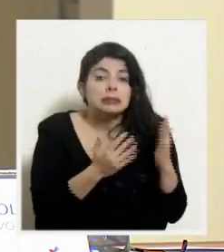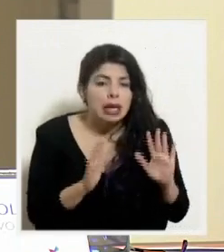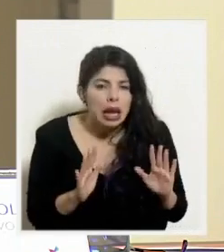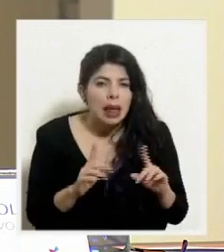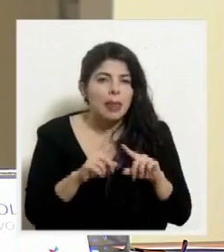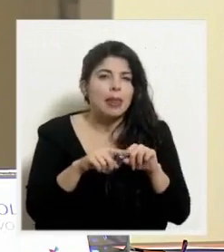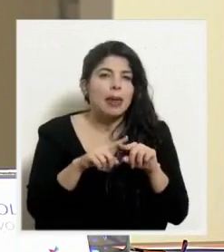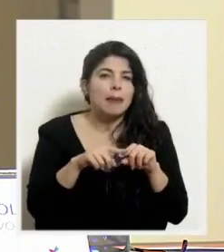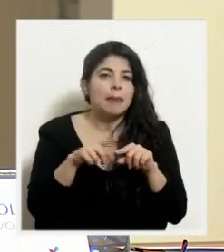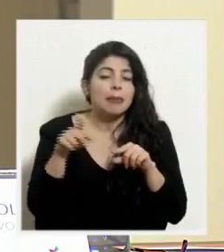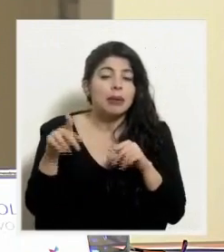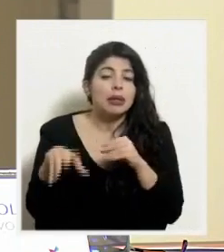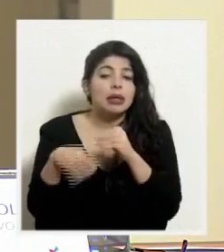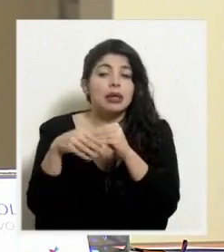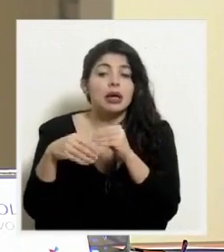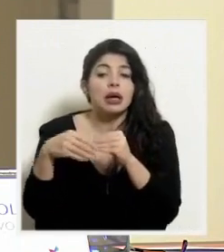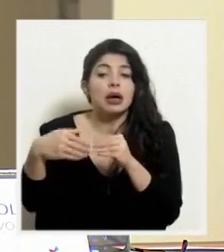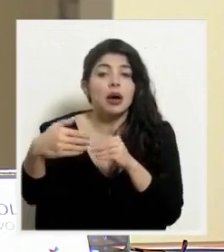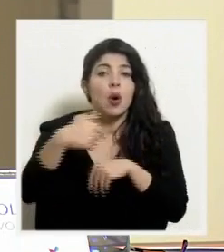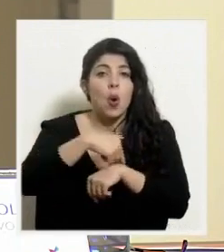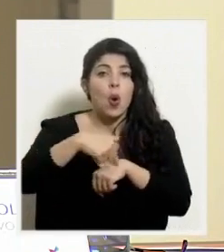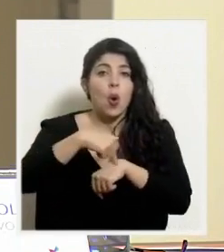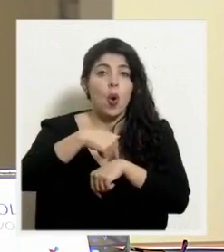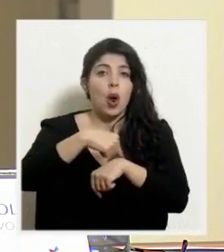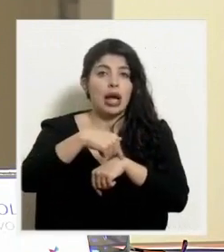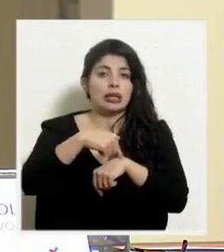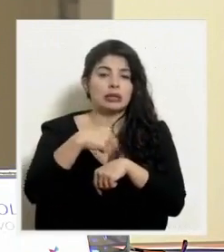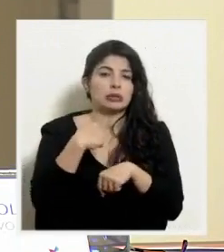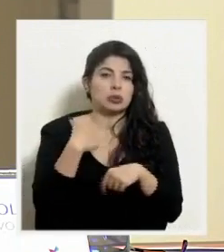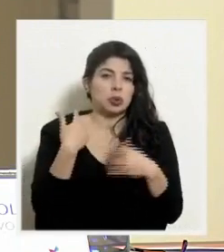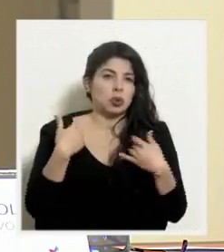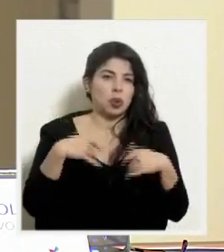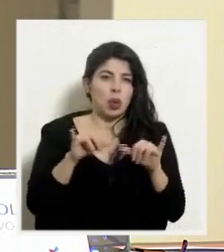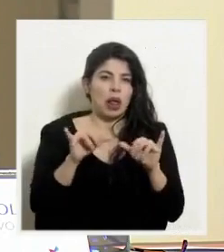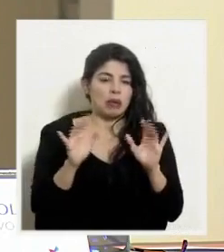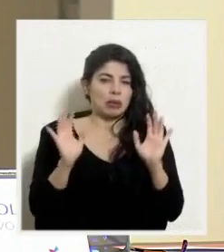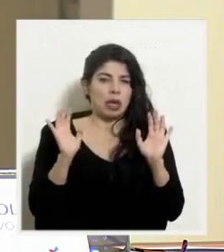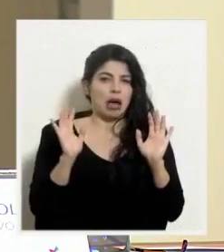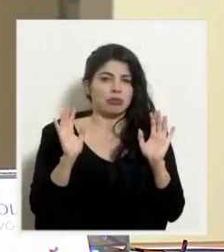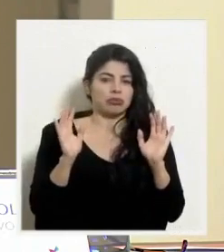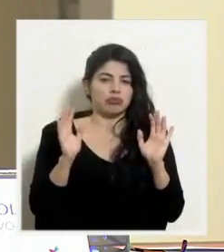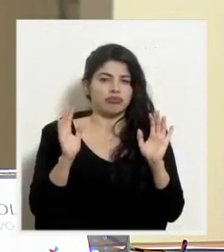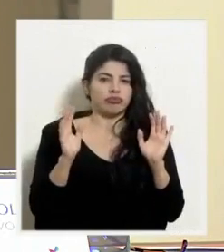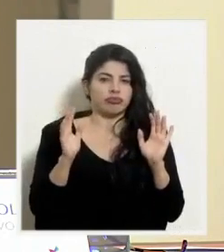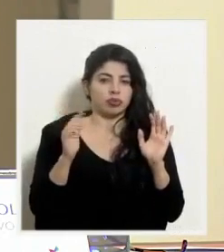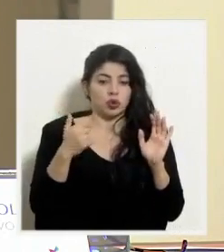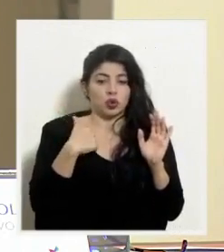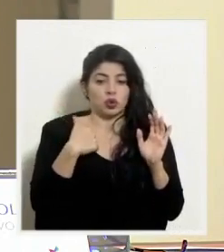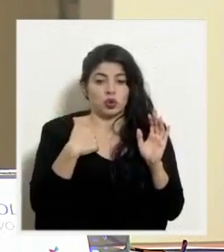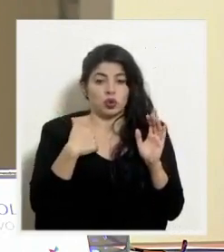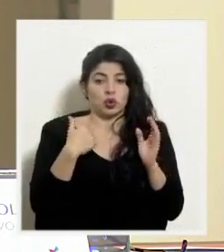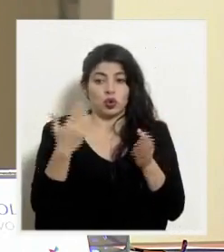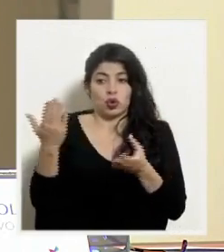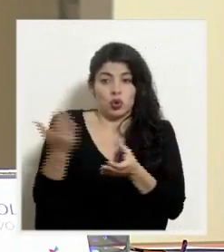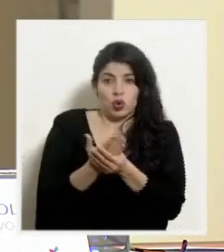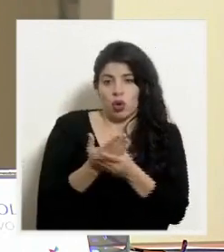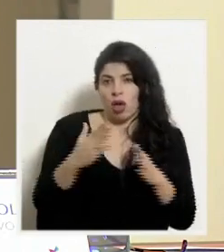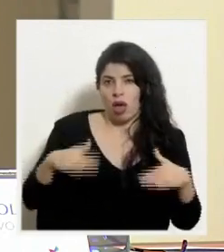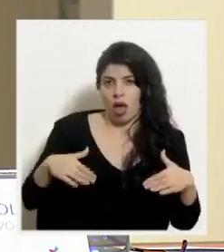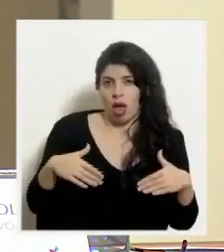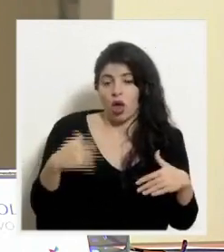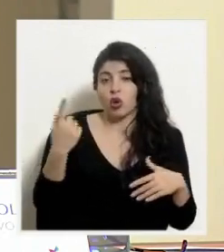la adenda que nos llegue en las próximas horas, todavía yo no tengo en mi poder esa adenda,